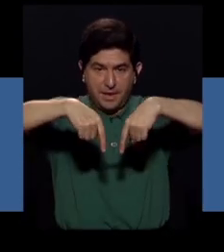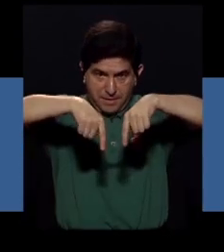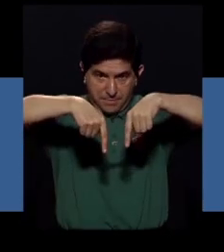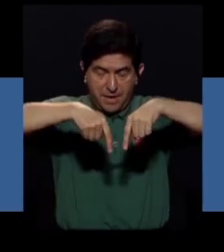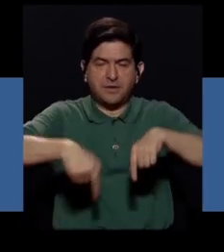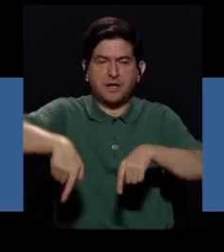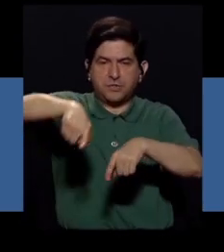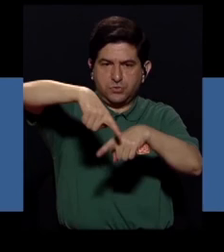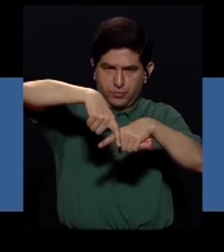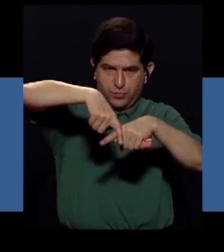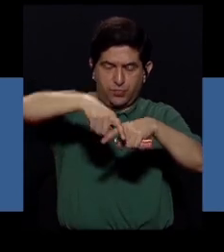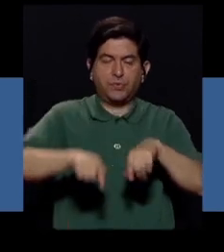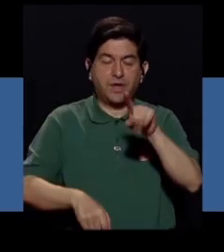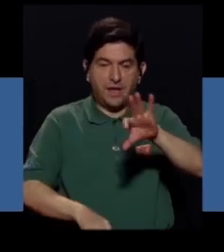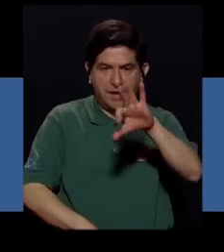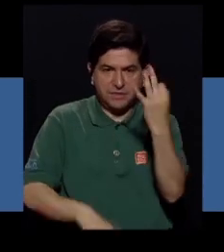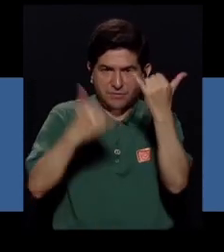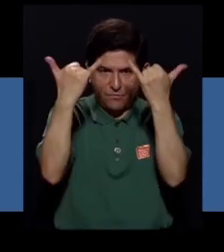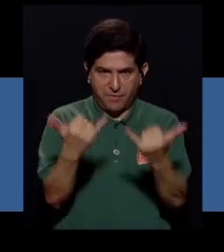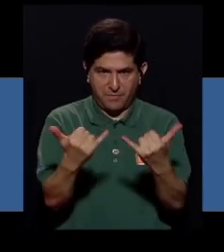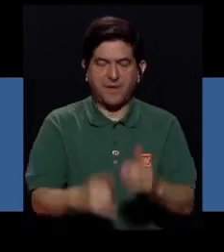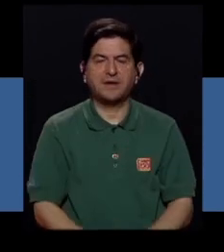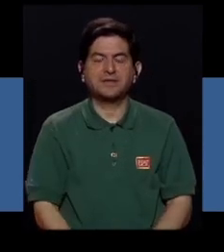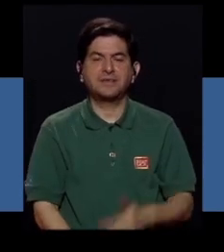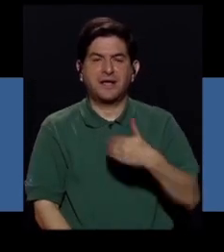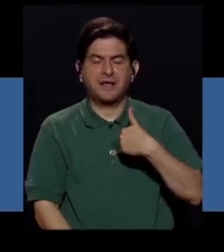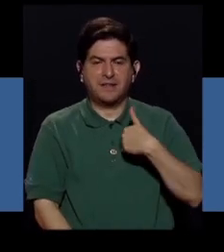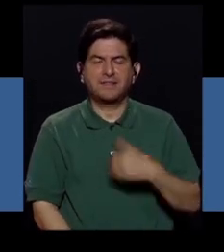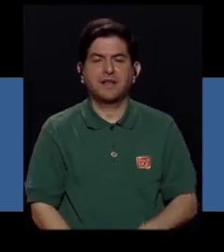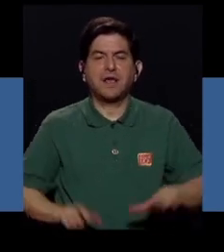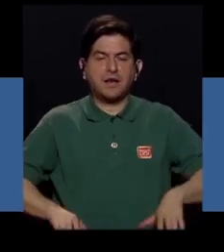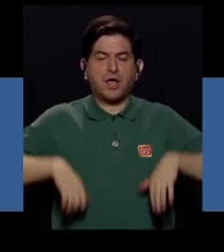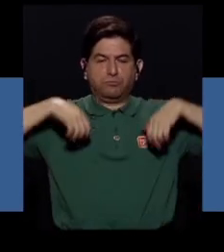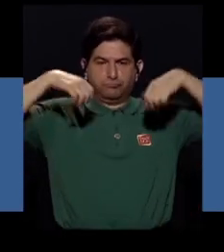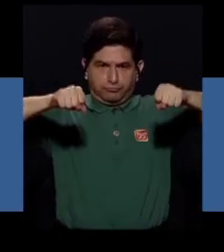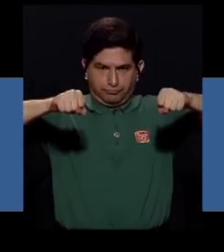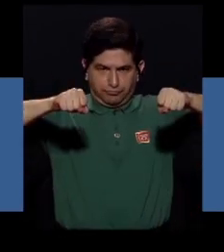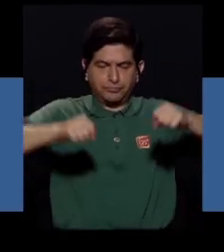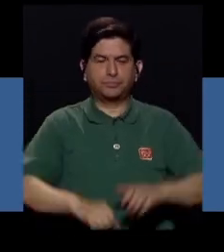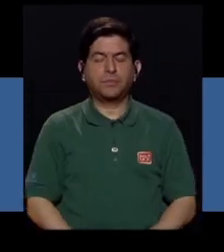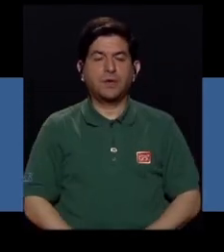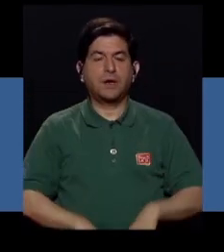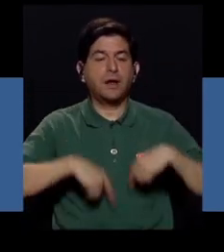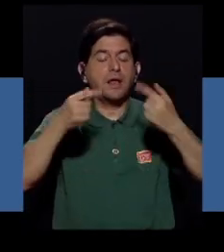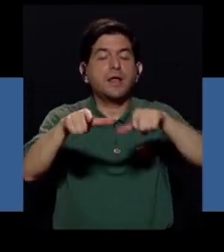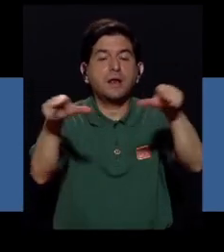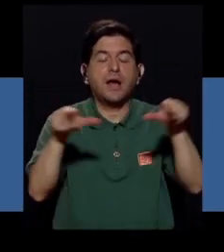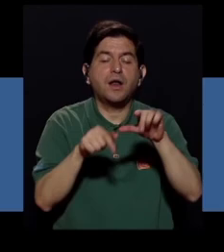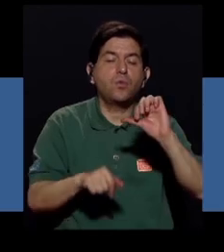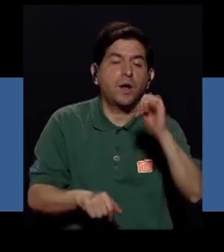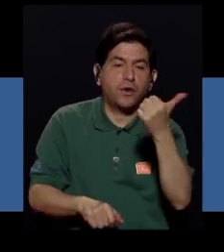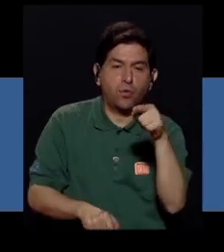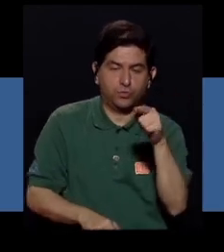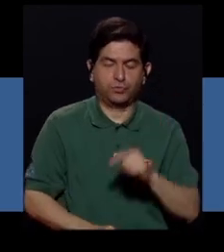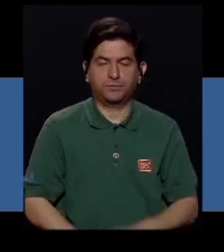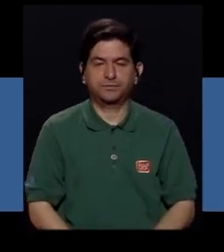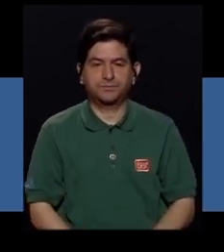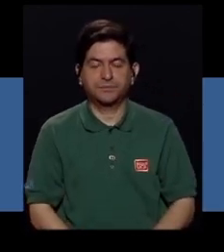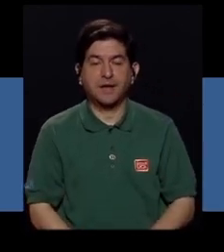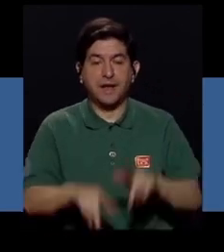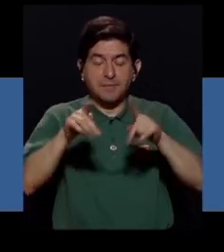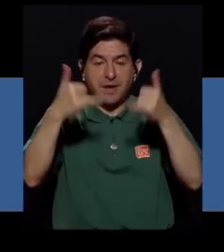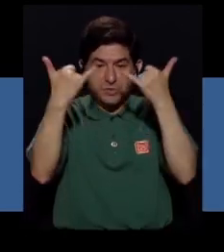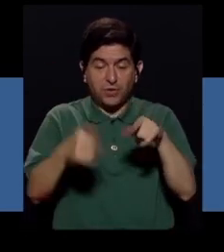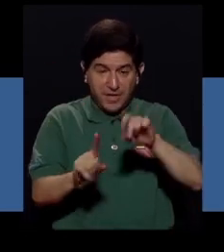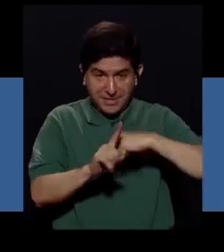cruzar. Una vez en esta posición, entonces tenemos que subir la baranda y cambiarnos de posición de nuevo. Entonces ya la